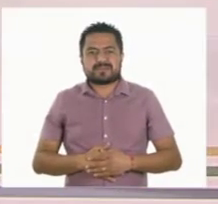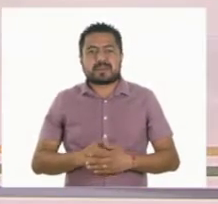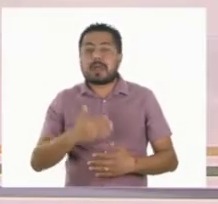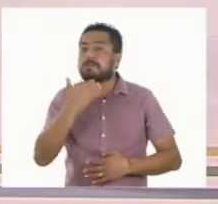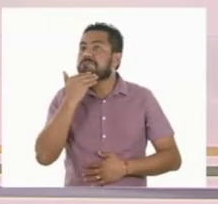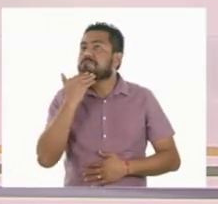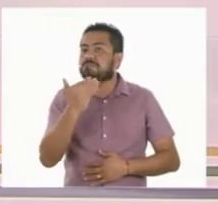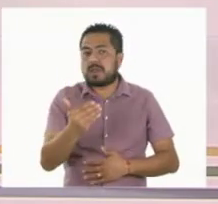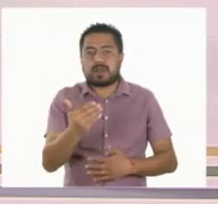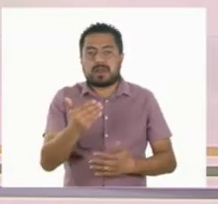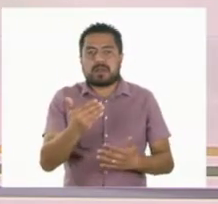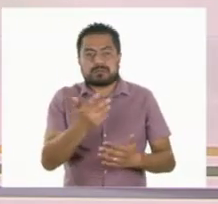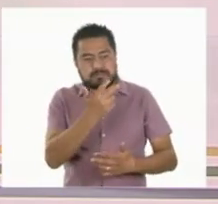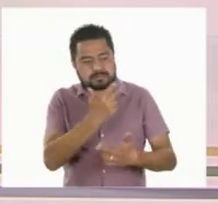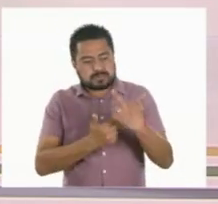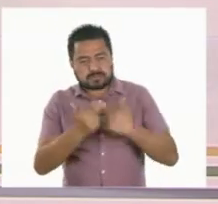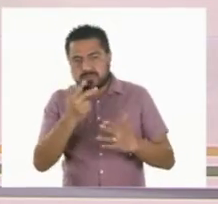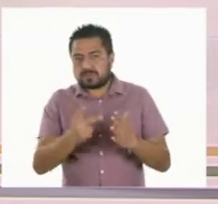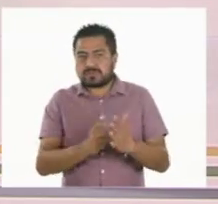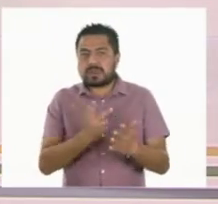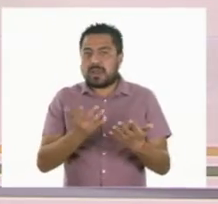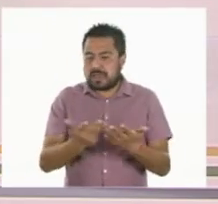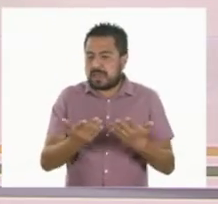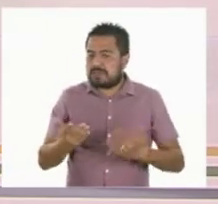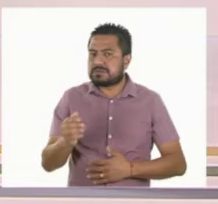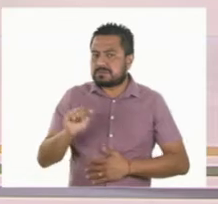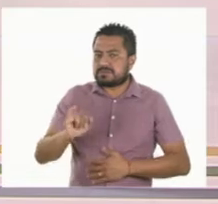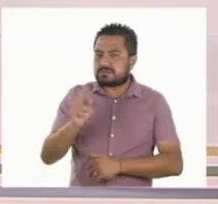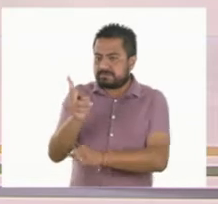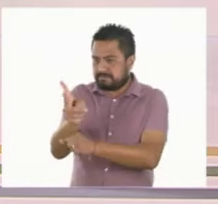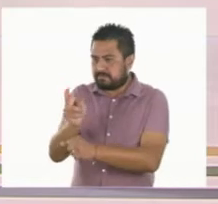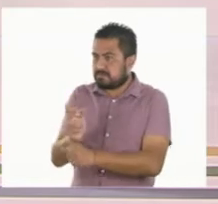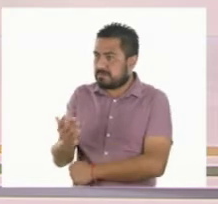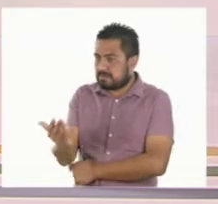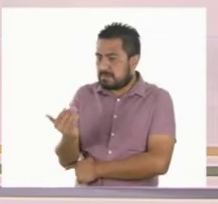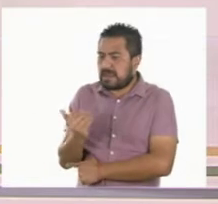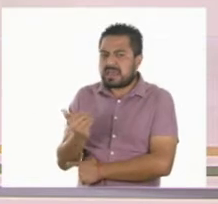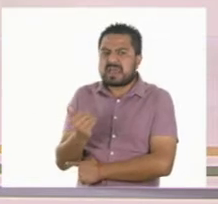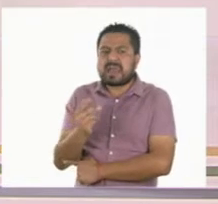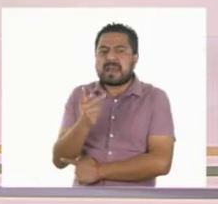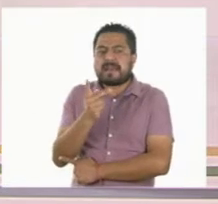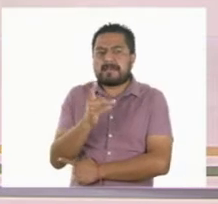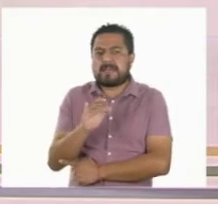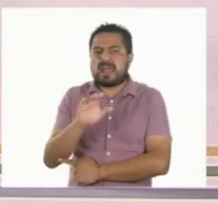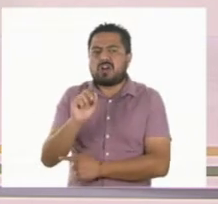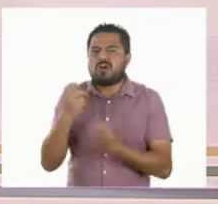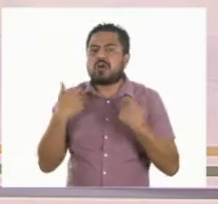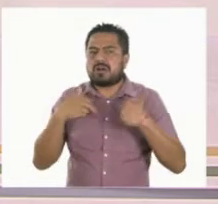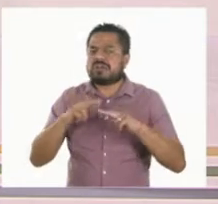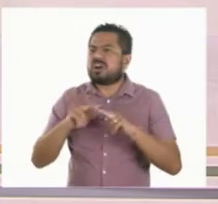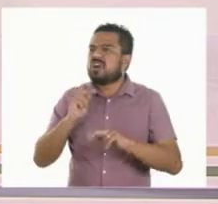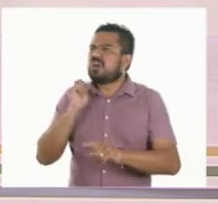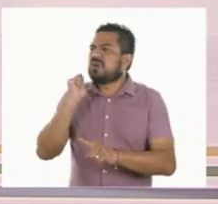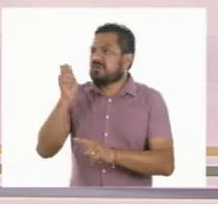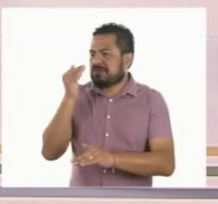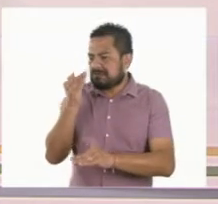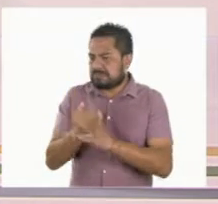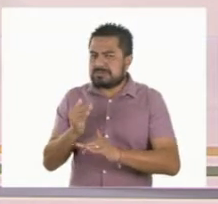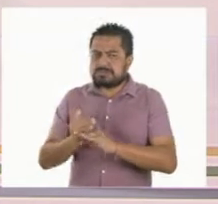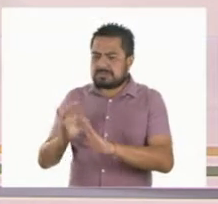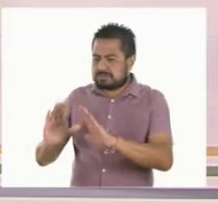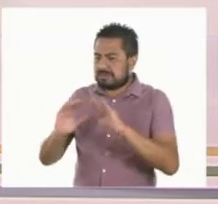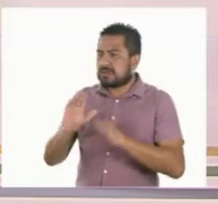Muy bien, ya que estamos de vuelta, ahora sí, vamos a invitar a Paco para que nos diga qué vamos a aprender el día de hoy. Hola Paco,